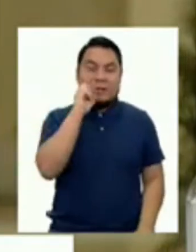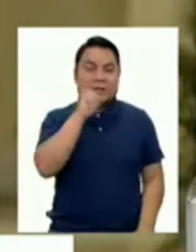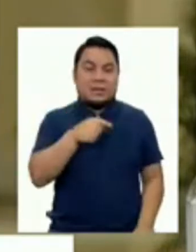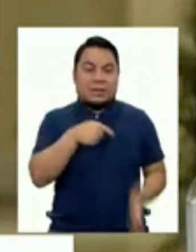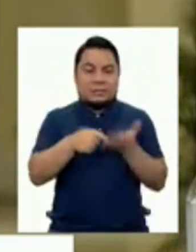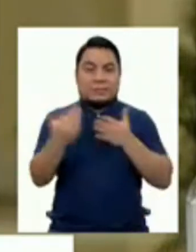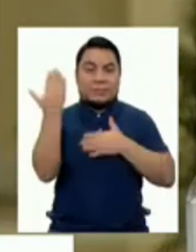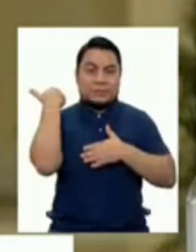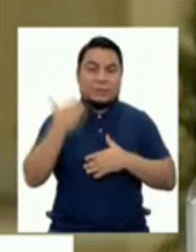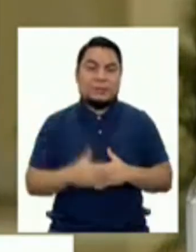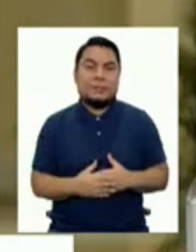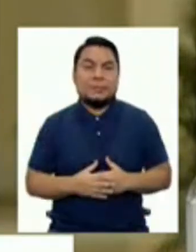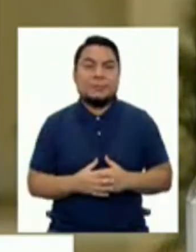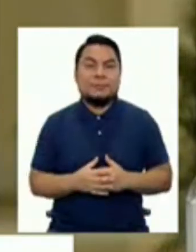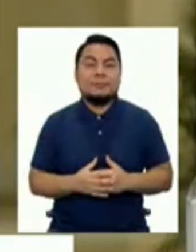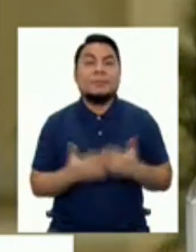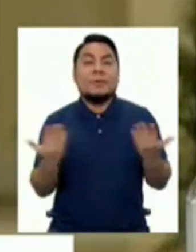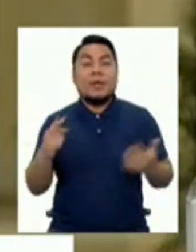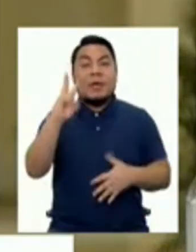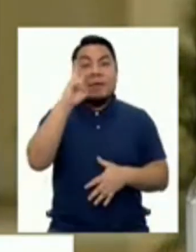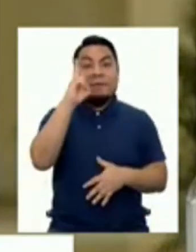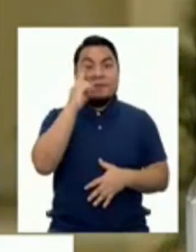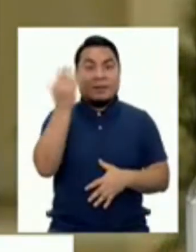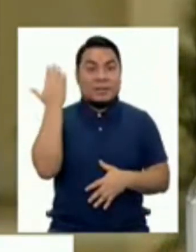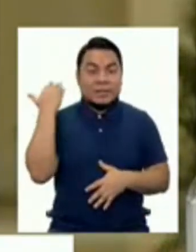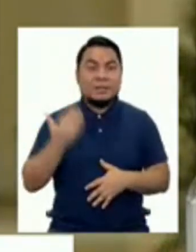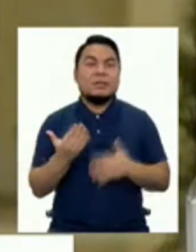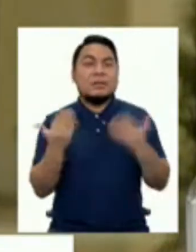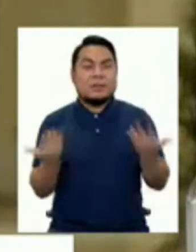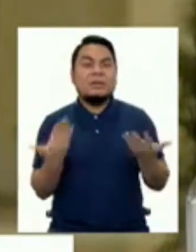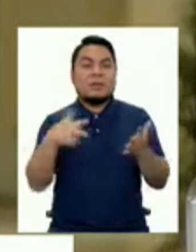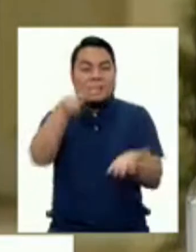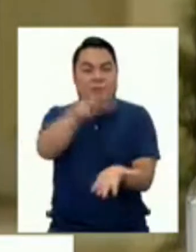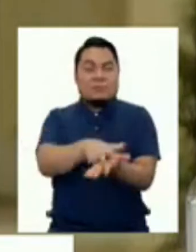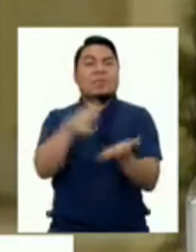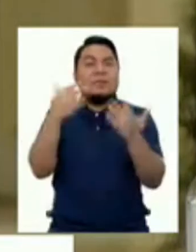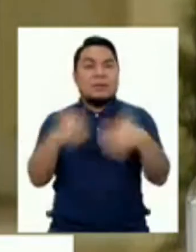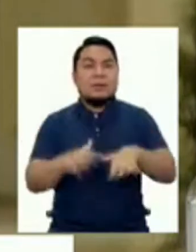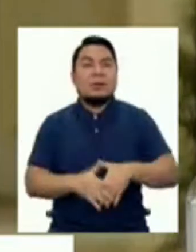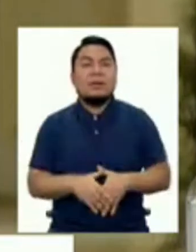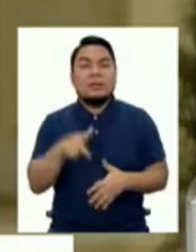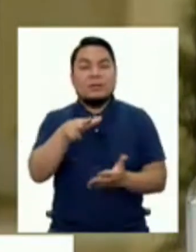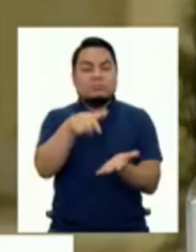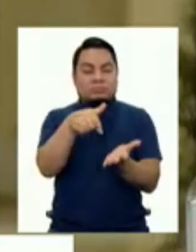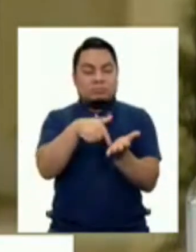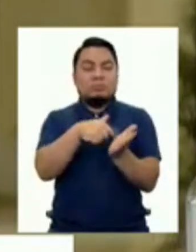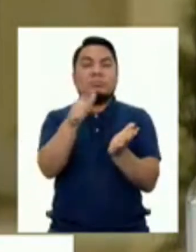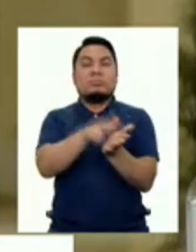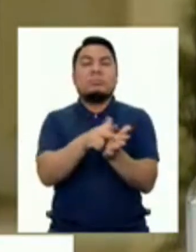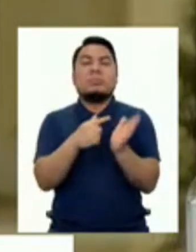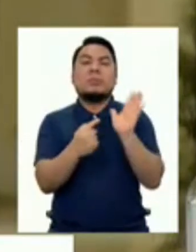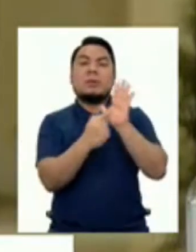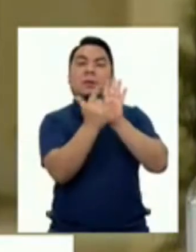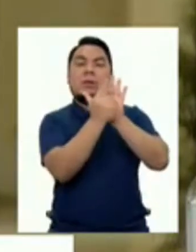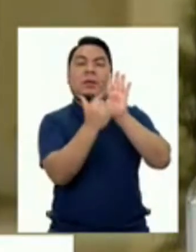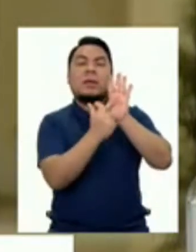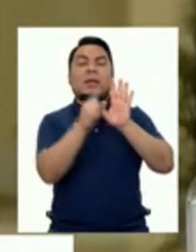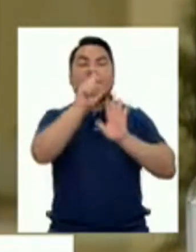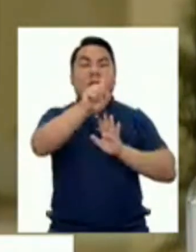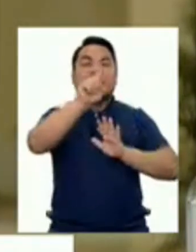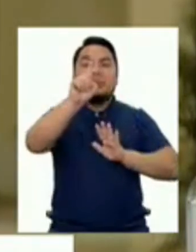la semana pasada. El viernes aprobamos el Decreto Supremo